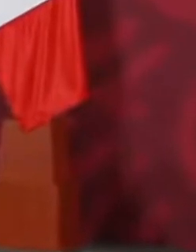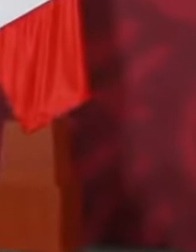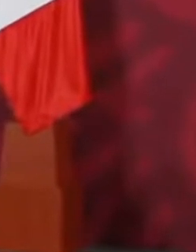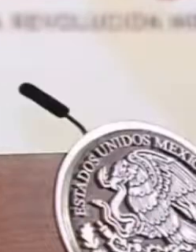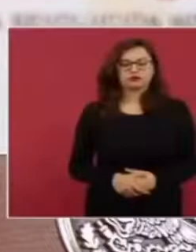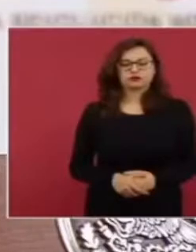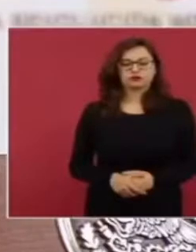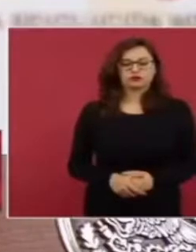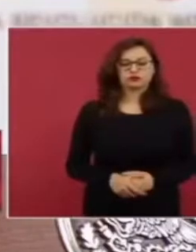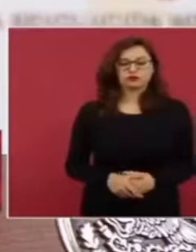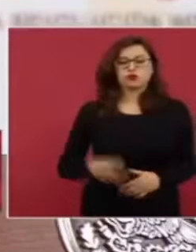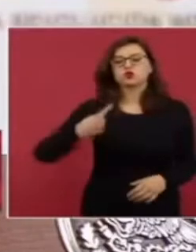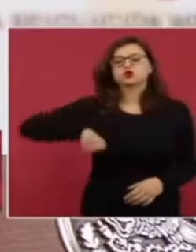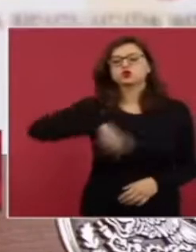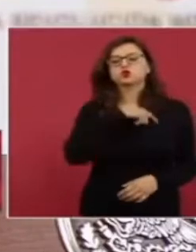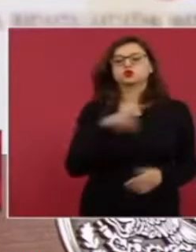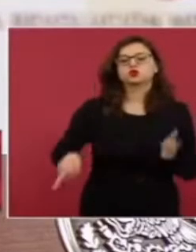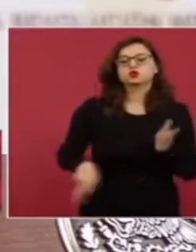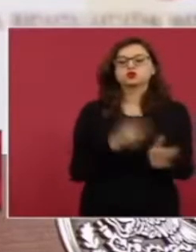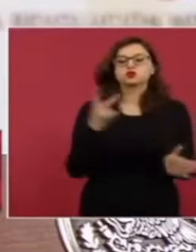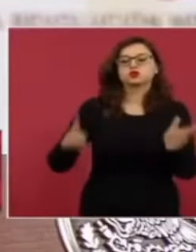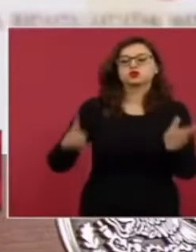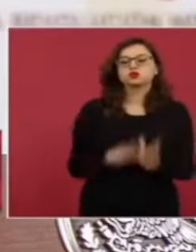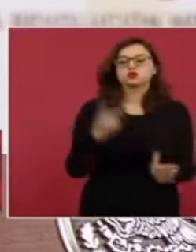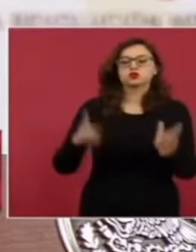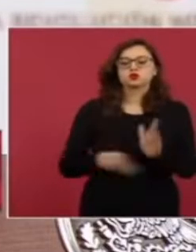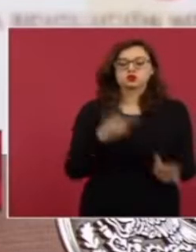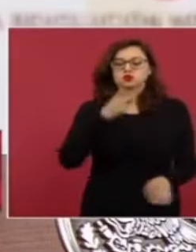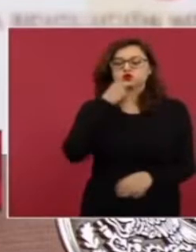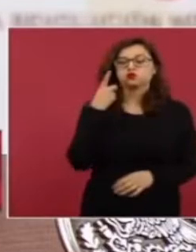habían 3, 4